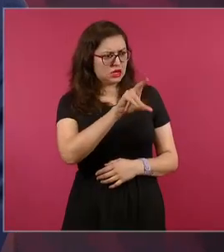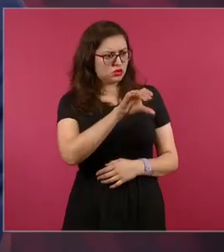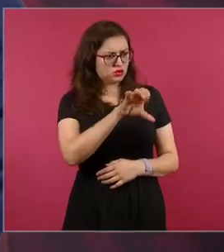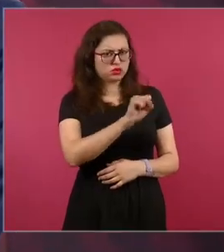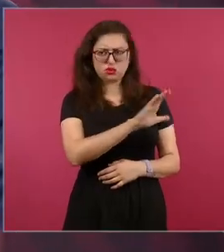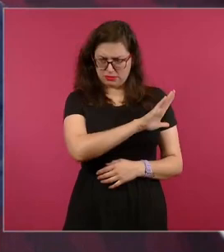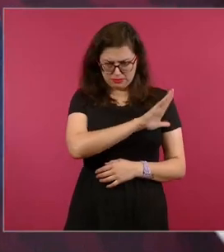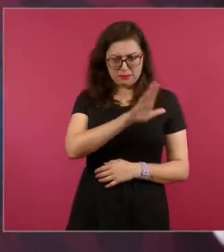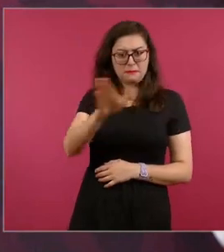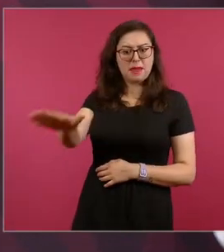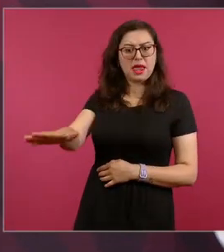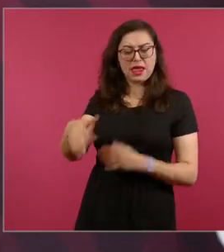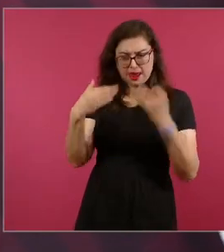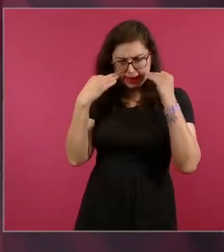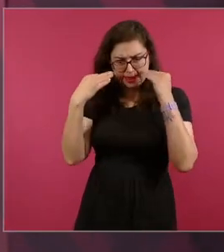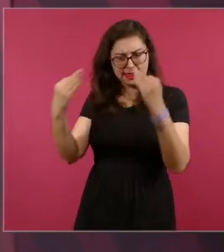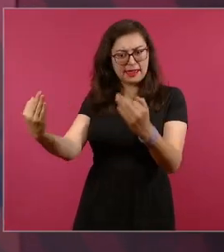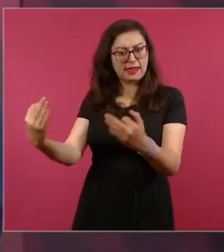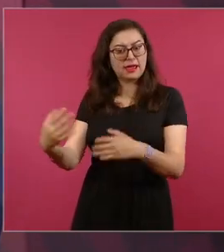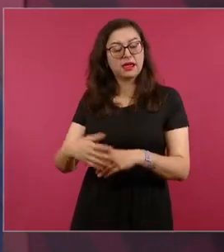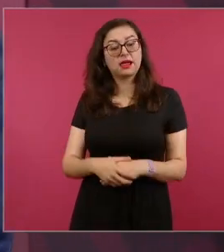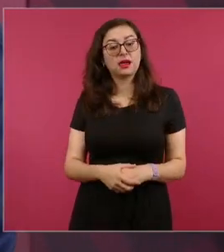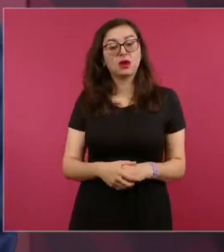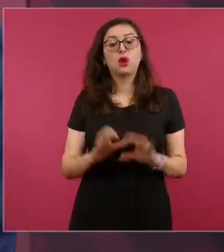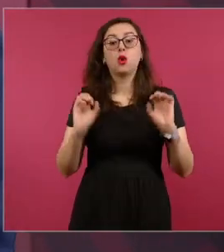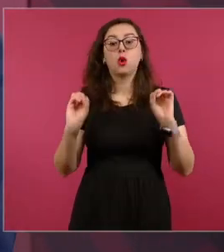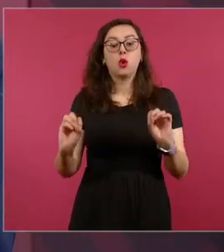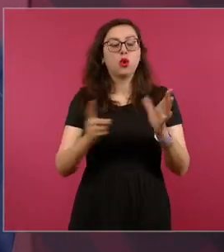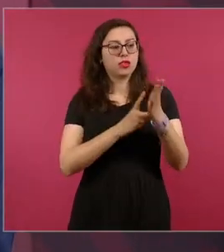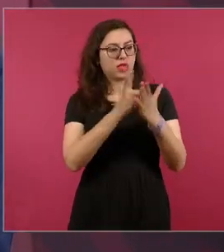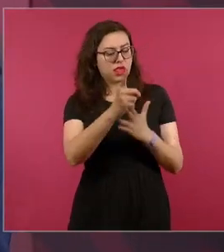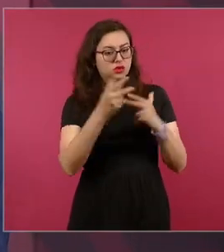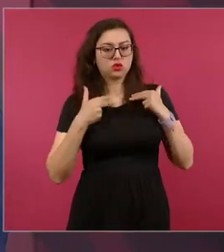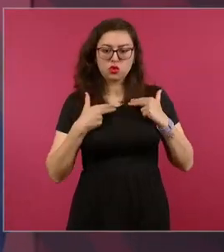los que vayan los de derechos humanos,